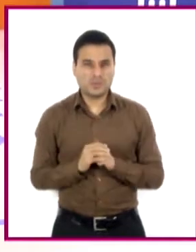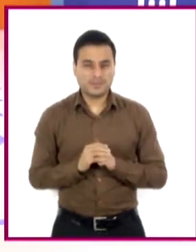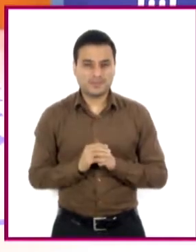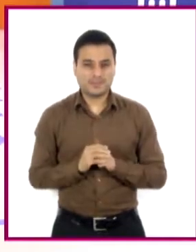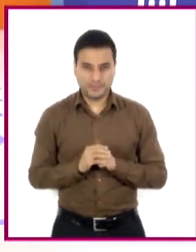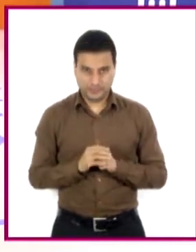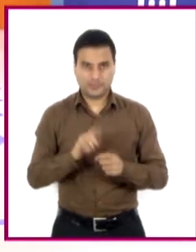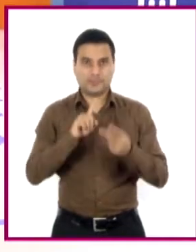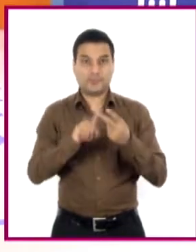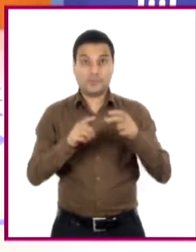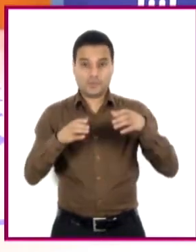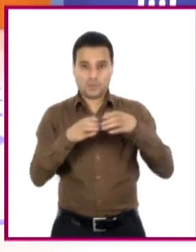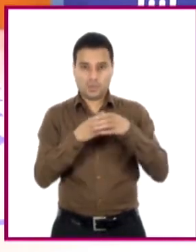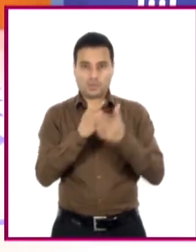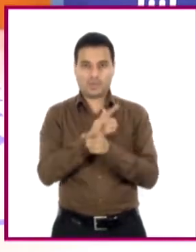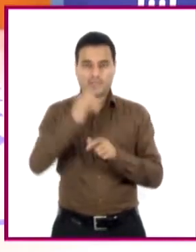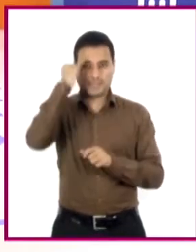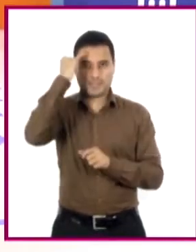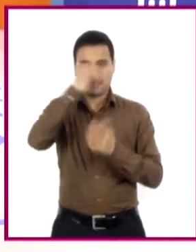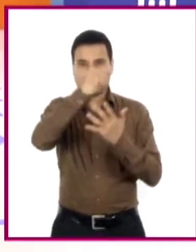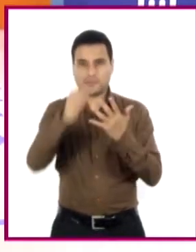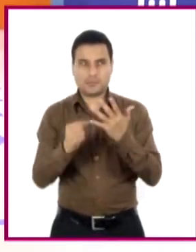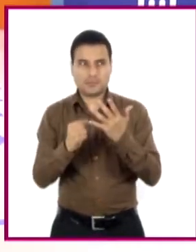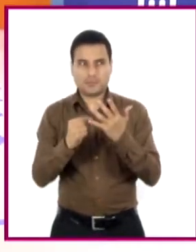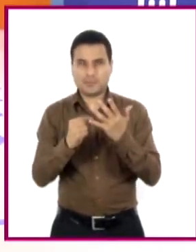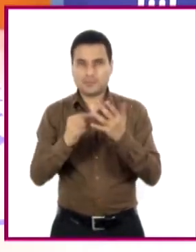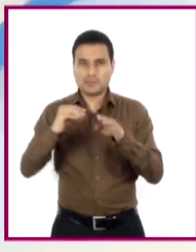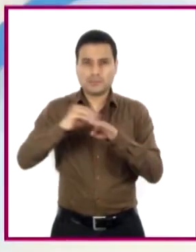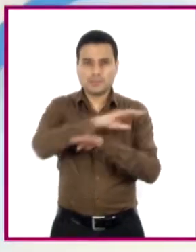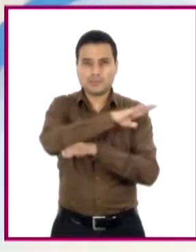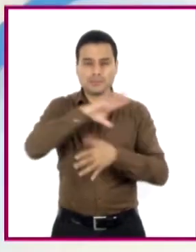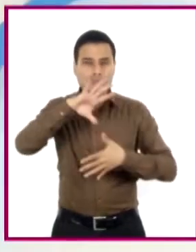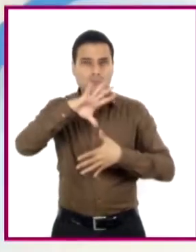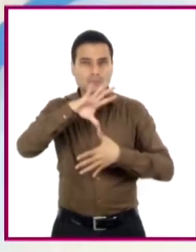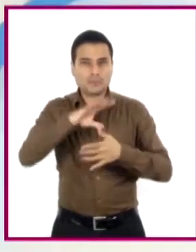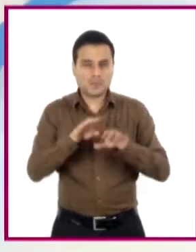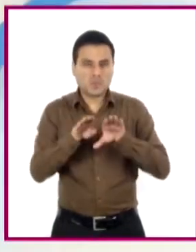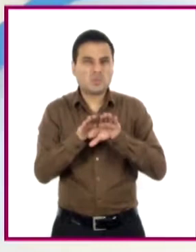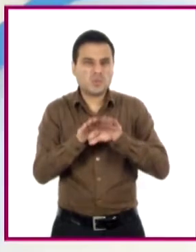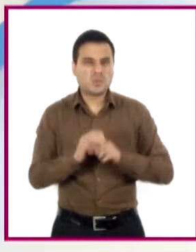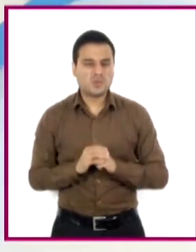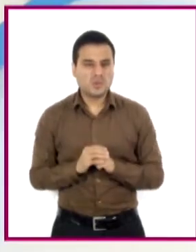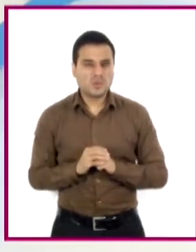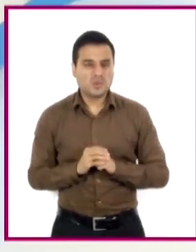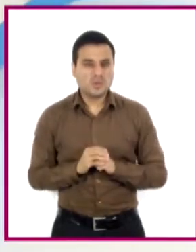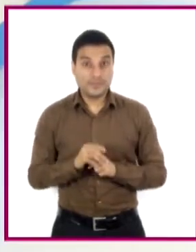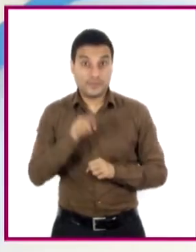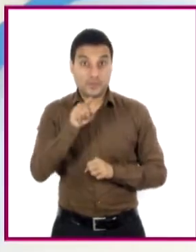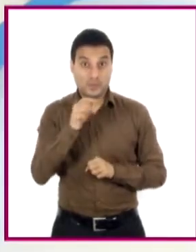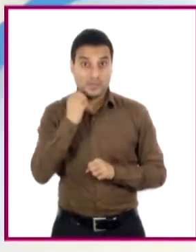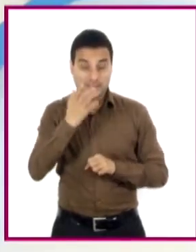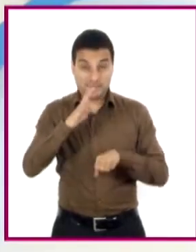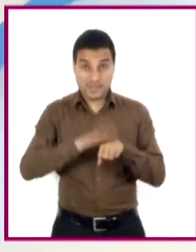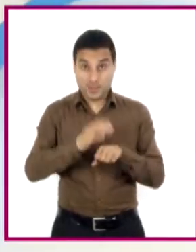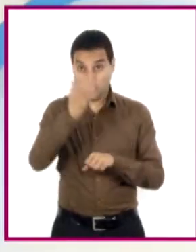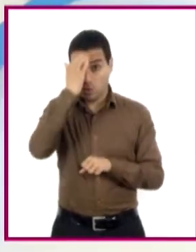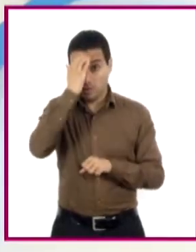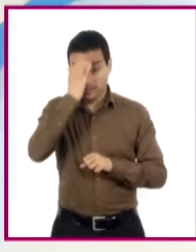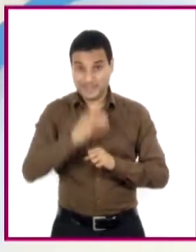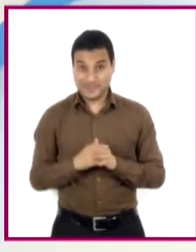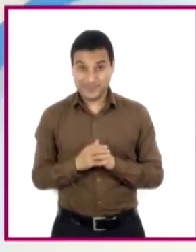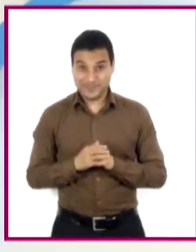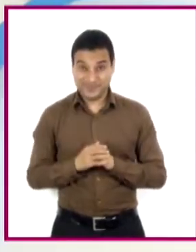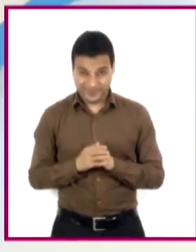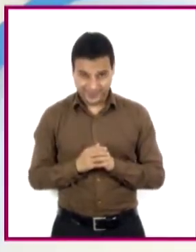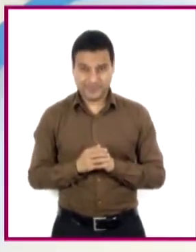e ilustradas a las colonias de España en América? Para conocer un poco más la independencia de las colonias de